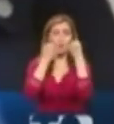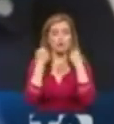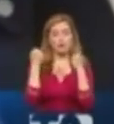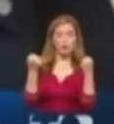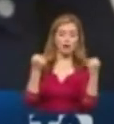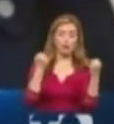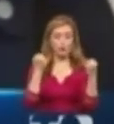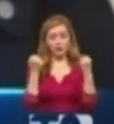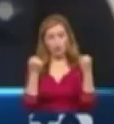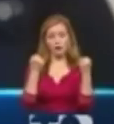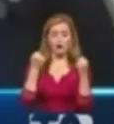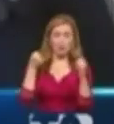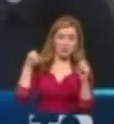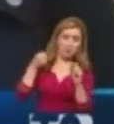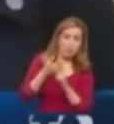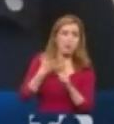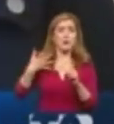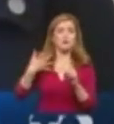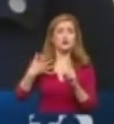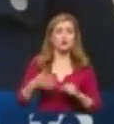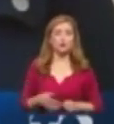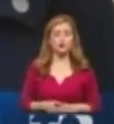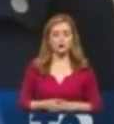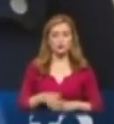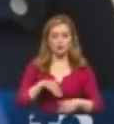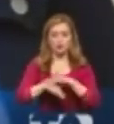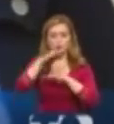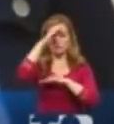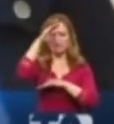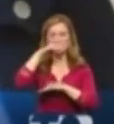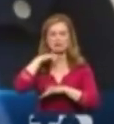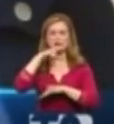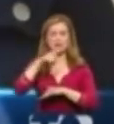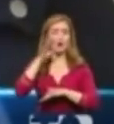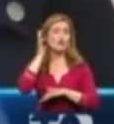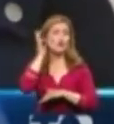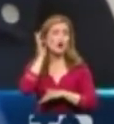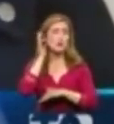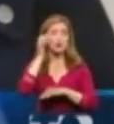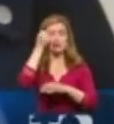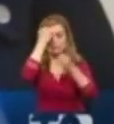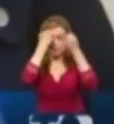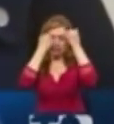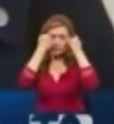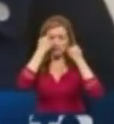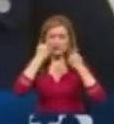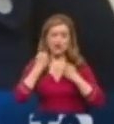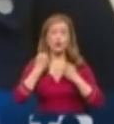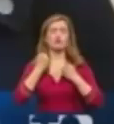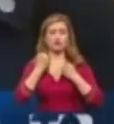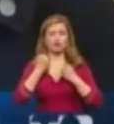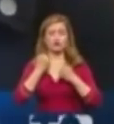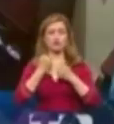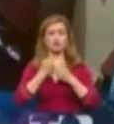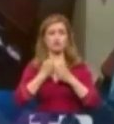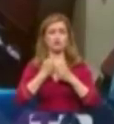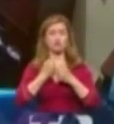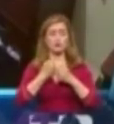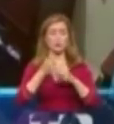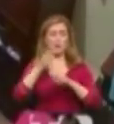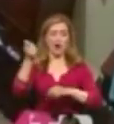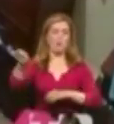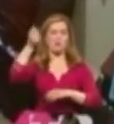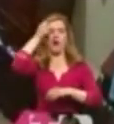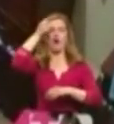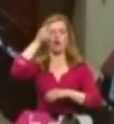aturdido por el impacto mismo. Cuando entramos con la policía fue horrible, la señora estaba golpeada porque le habían dado con la cacha. Las